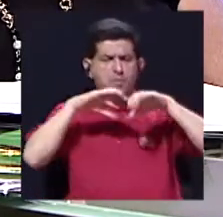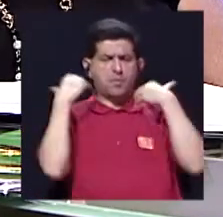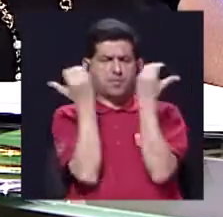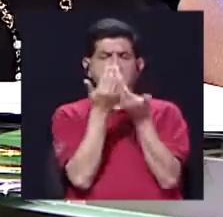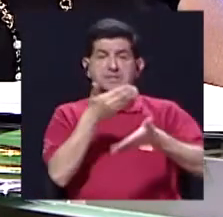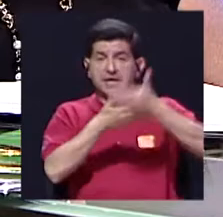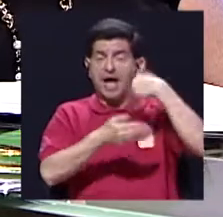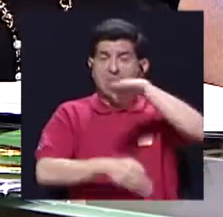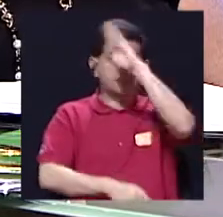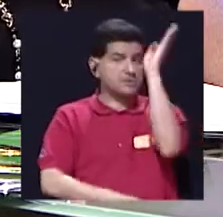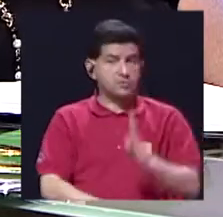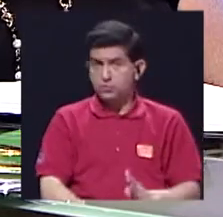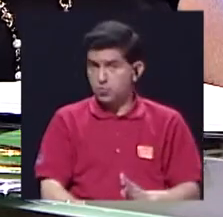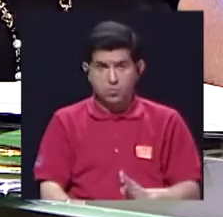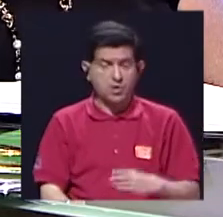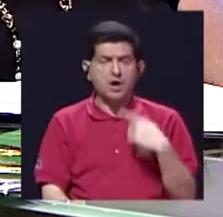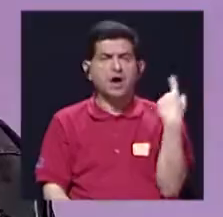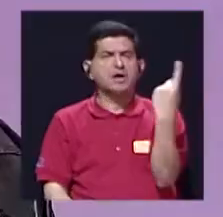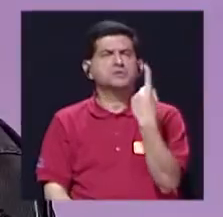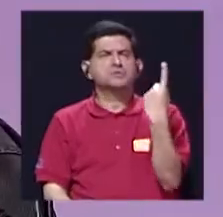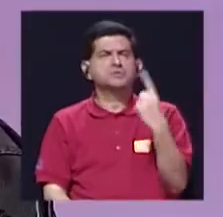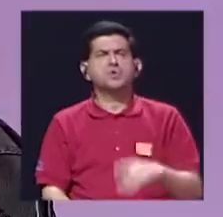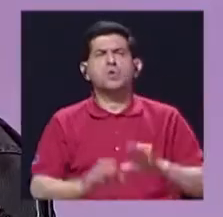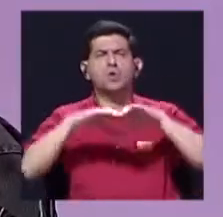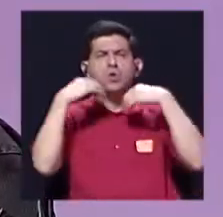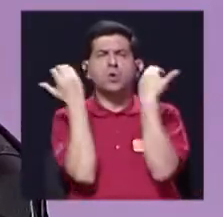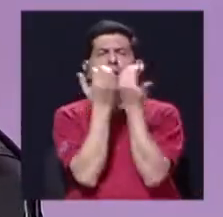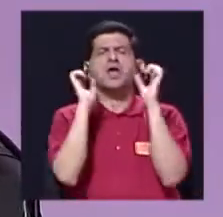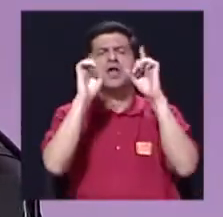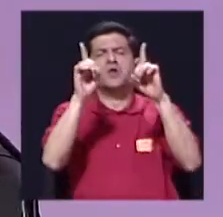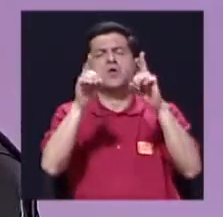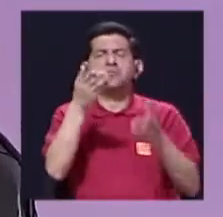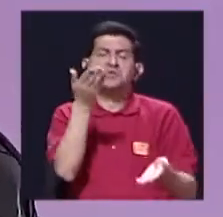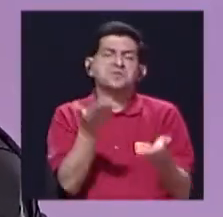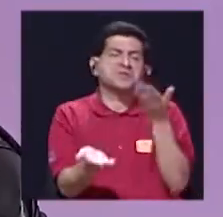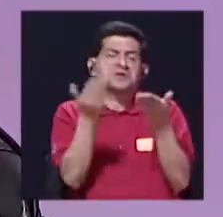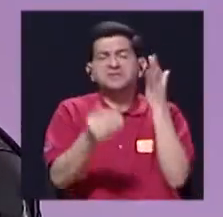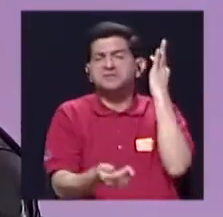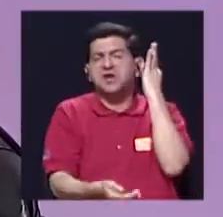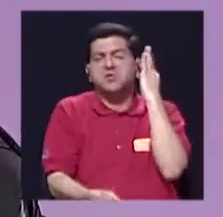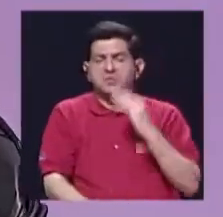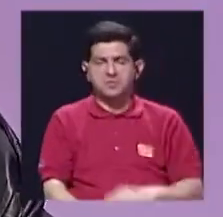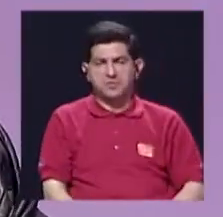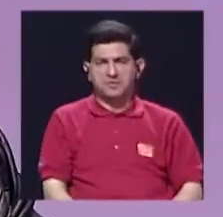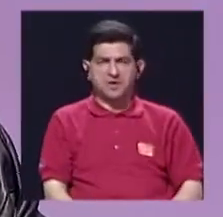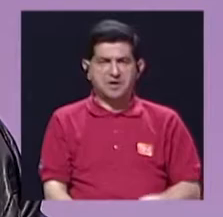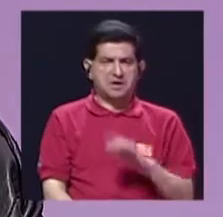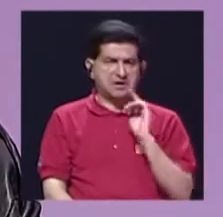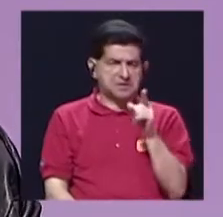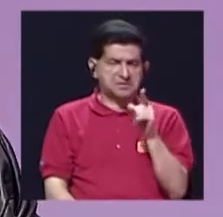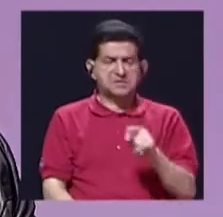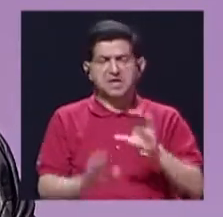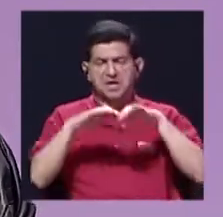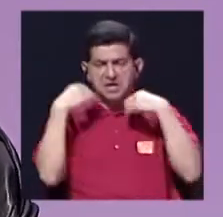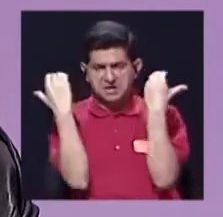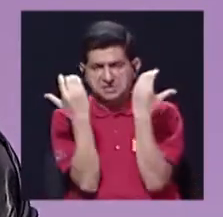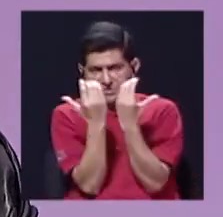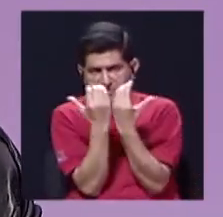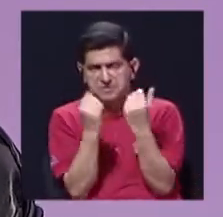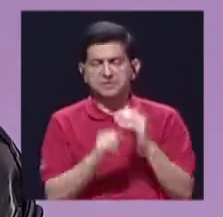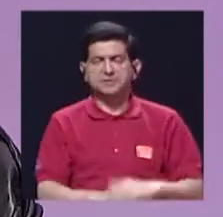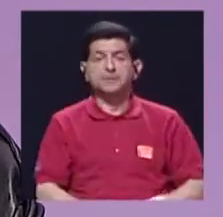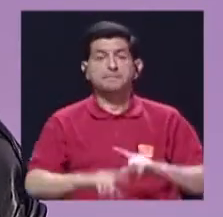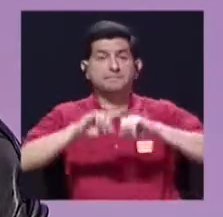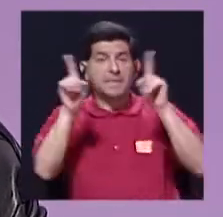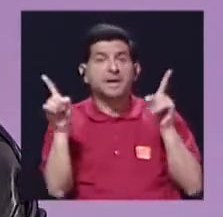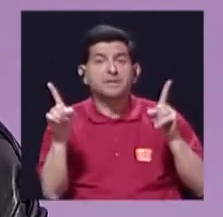nunca, solamente al comité de educación aspiraban las mujeres, solo en el comité de educación. Lo que pasa